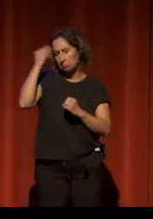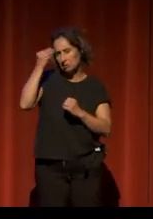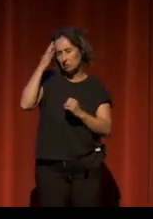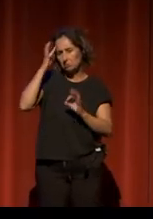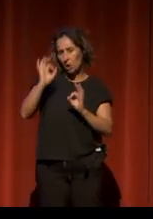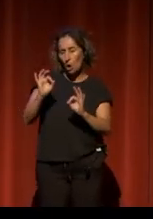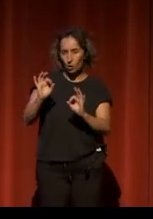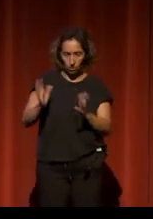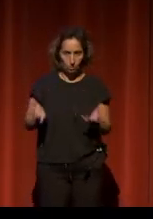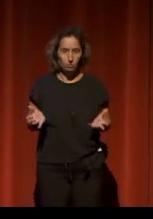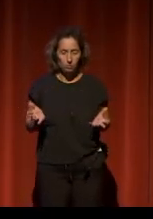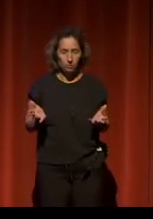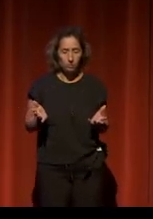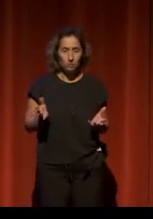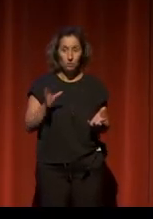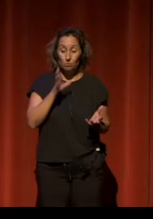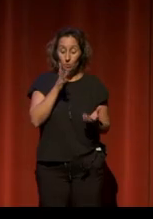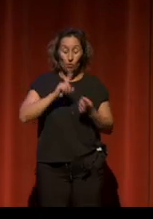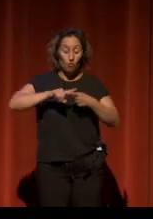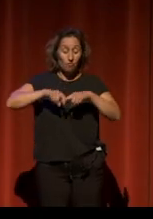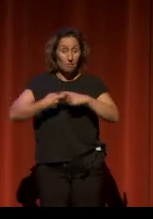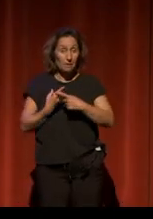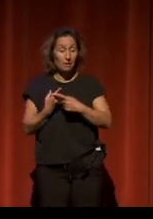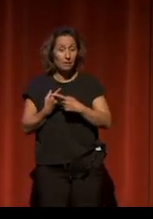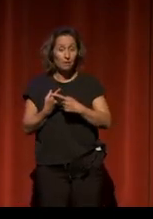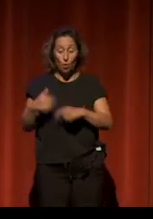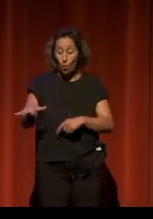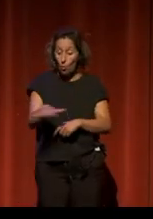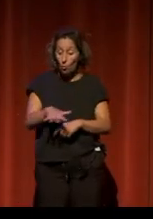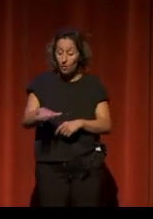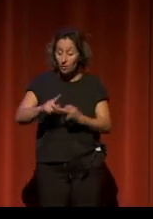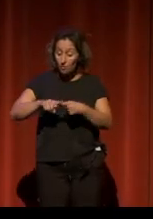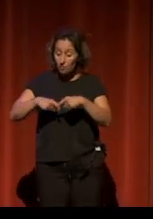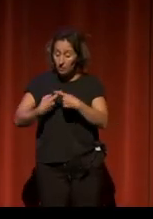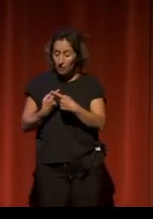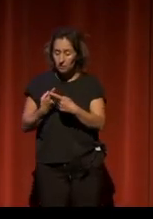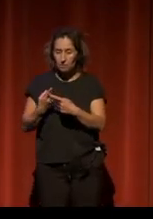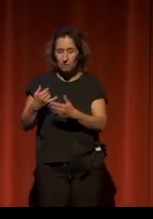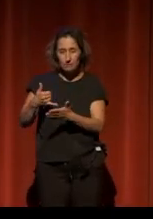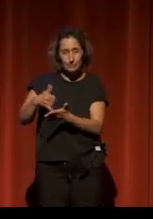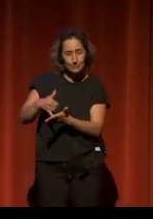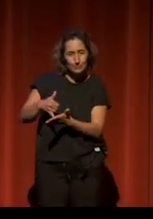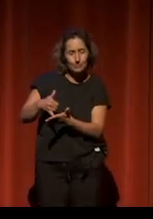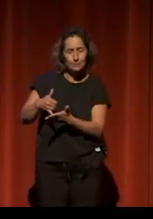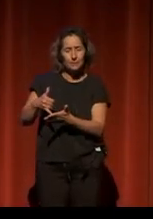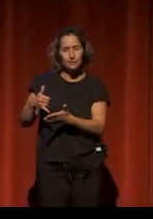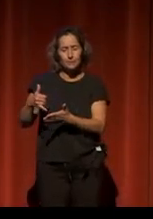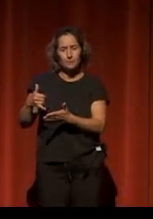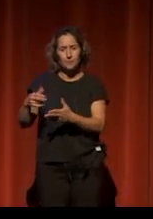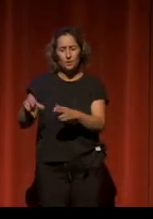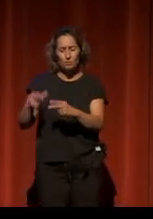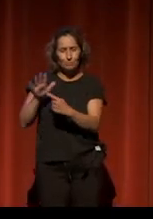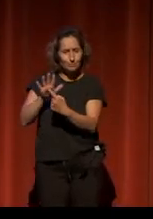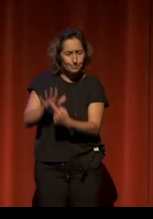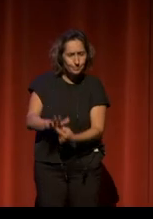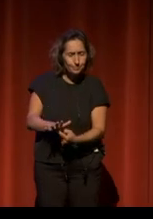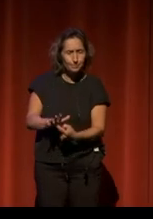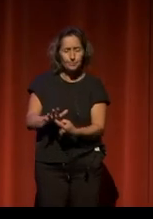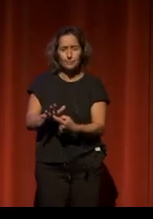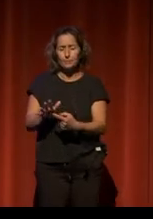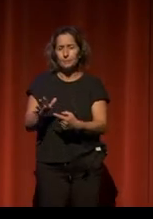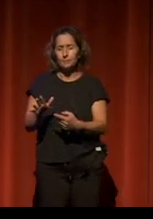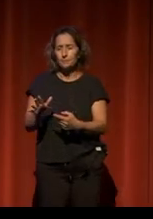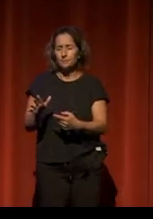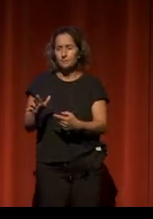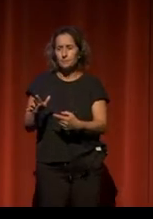intuitivo no que En aquellos familias donde En aquellos barrios donde viven familias más vulnerables más eh socio deprimidas en un